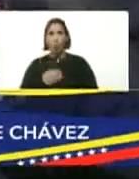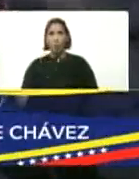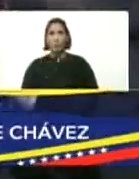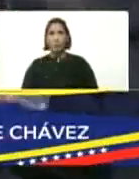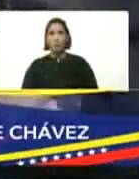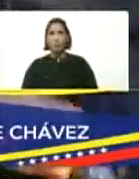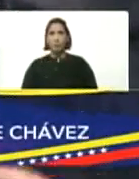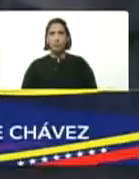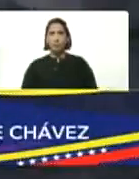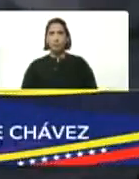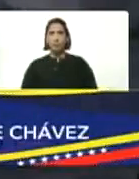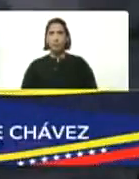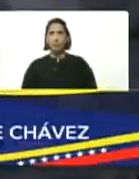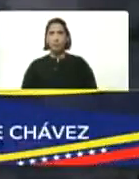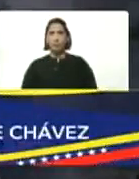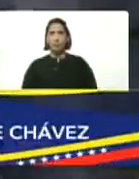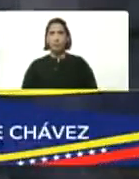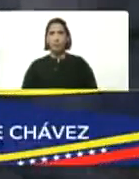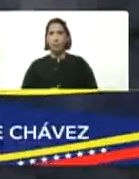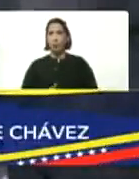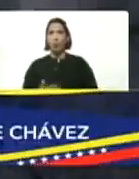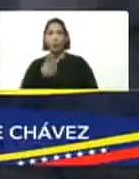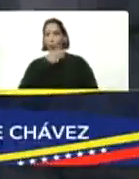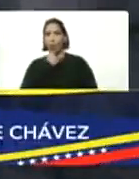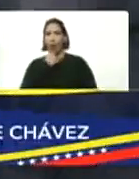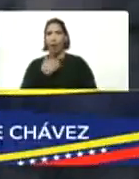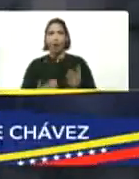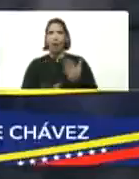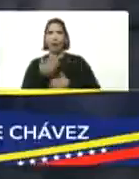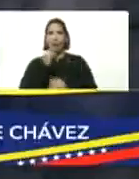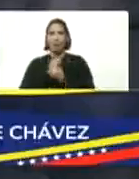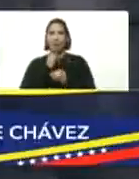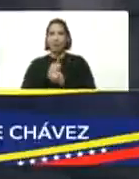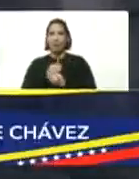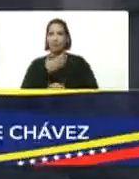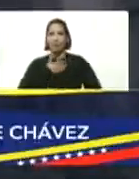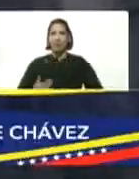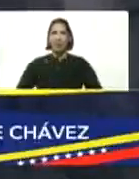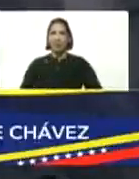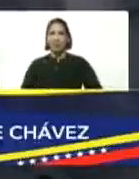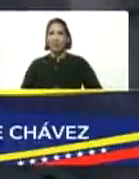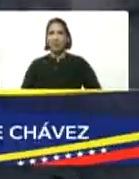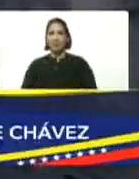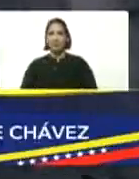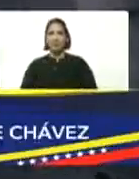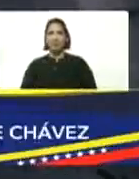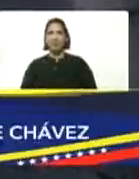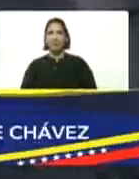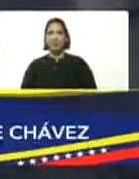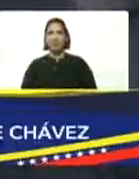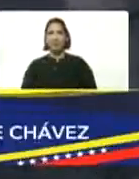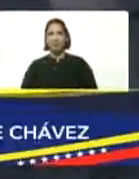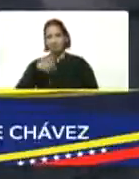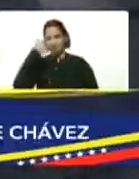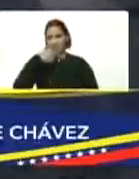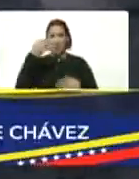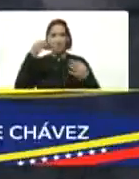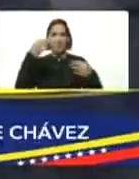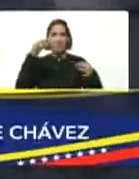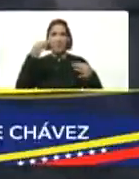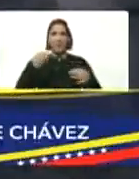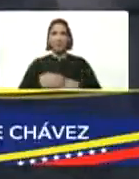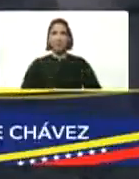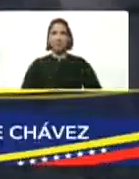arruga, Frazo. Porque no estoy en digital, presidente. Ah. Realmente. Estoy en los papeles, que llaman.